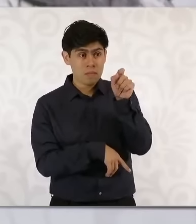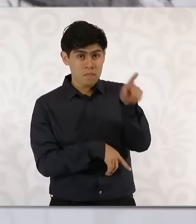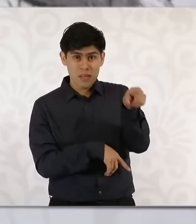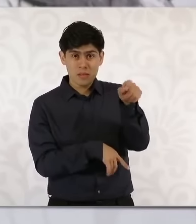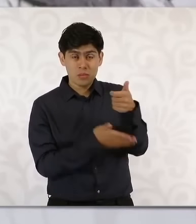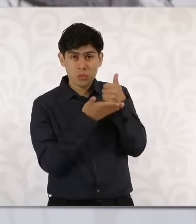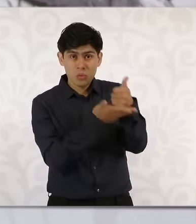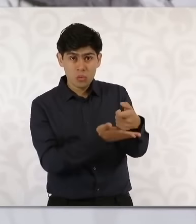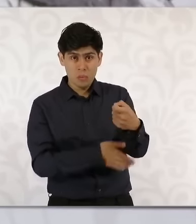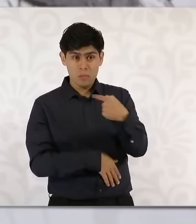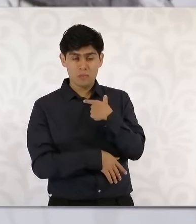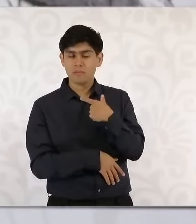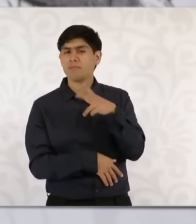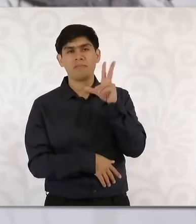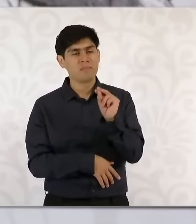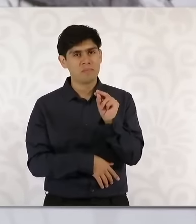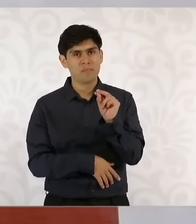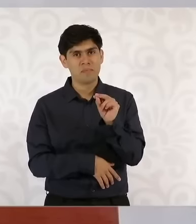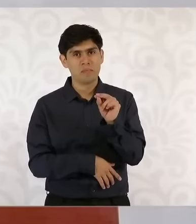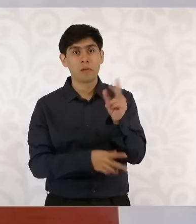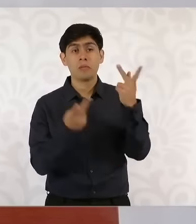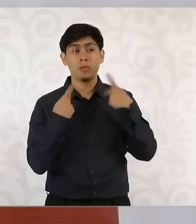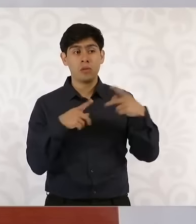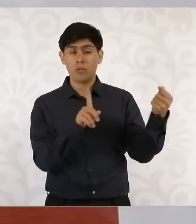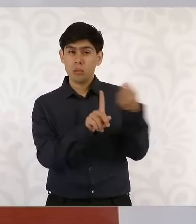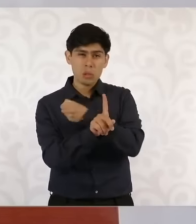Quien promueve la violencia no